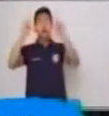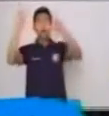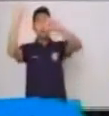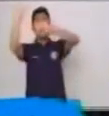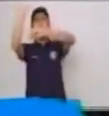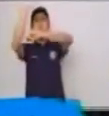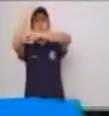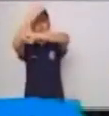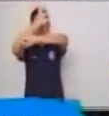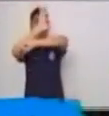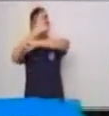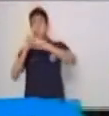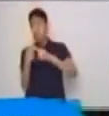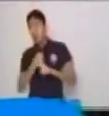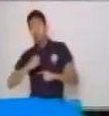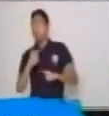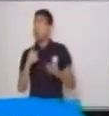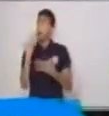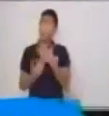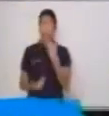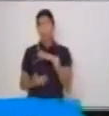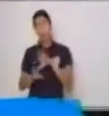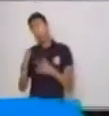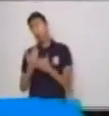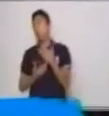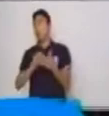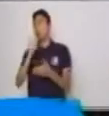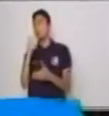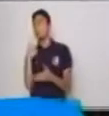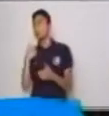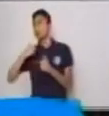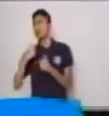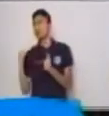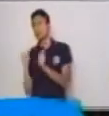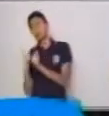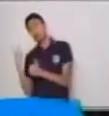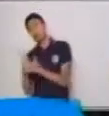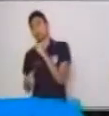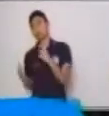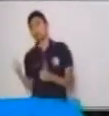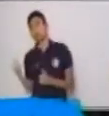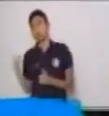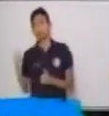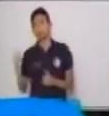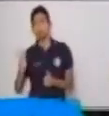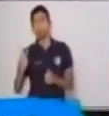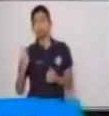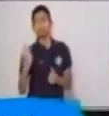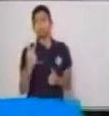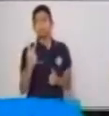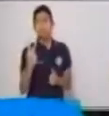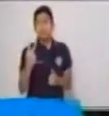Cuando de repente, regresando a casa, encuentran